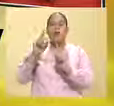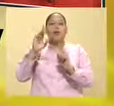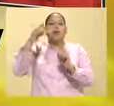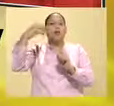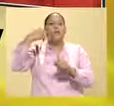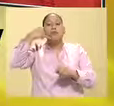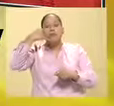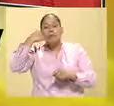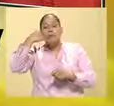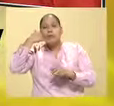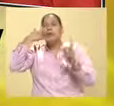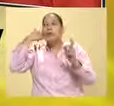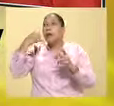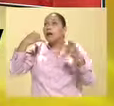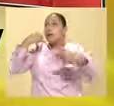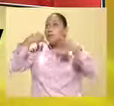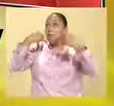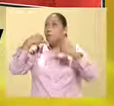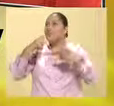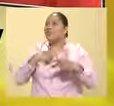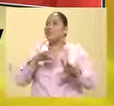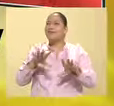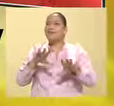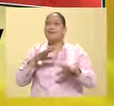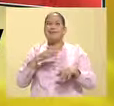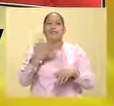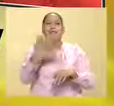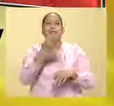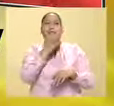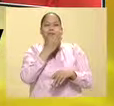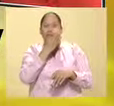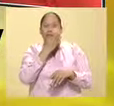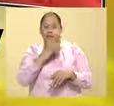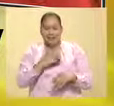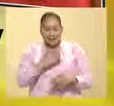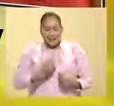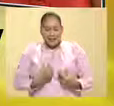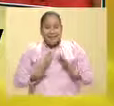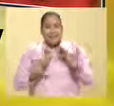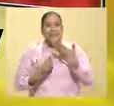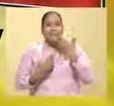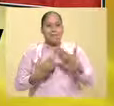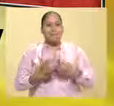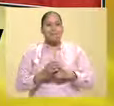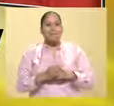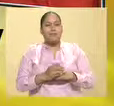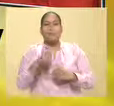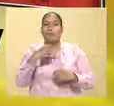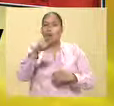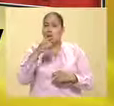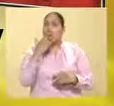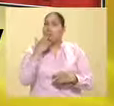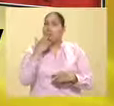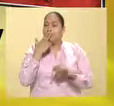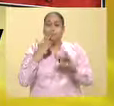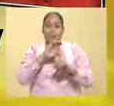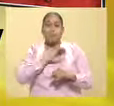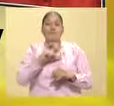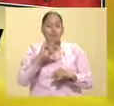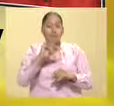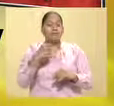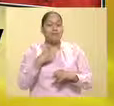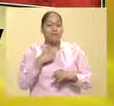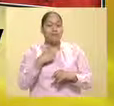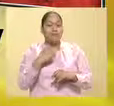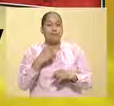entrevistas y para mí era algo sensacional esos cinco minutos de hablar con alguien los aprecio si realmente se vuelve un